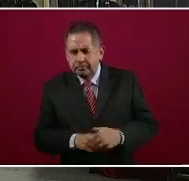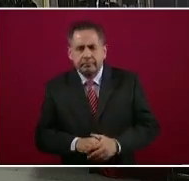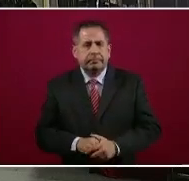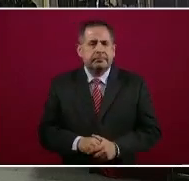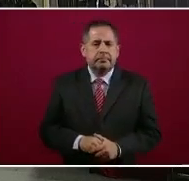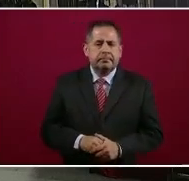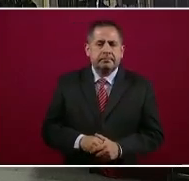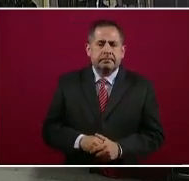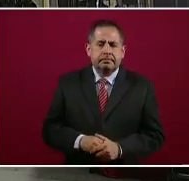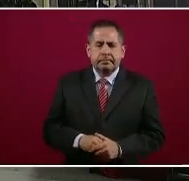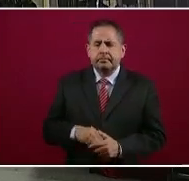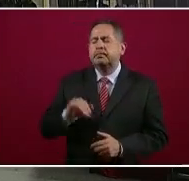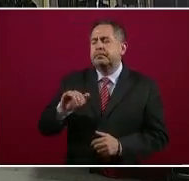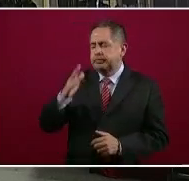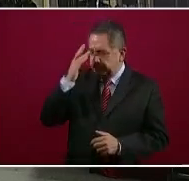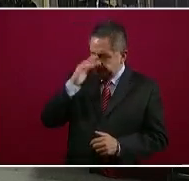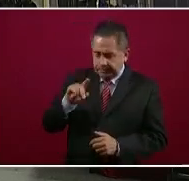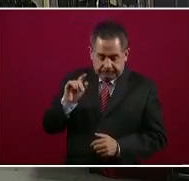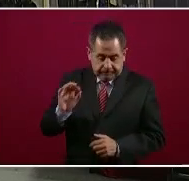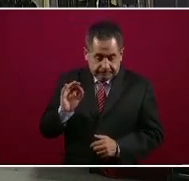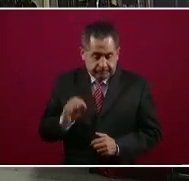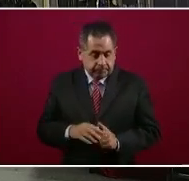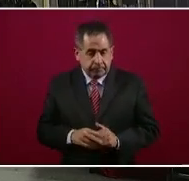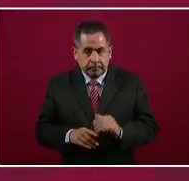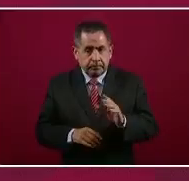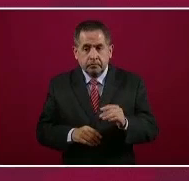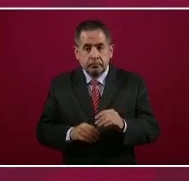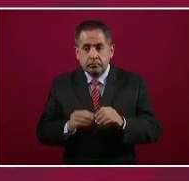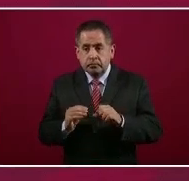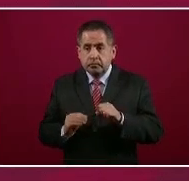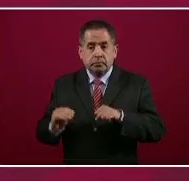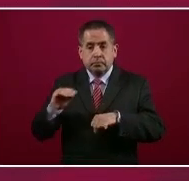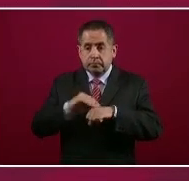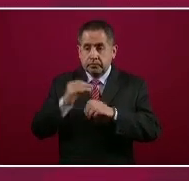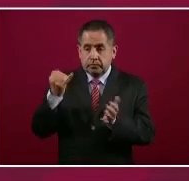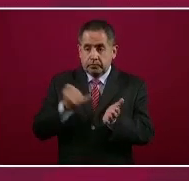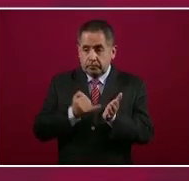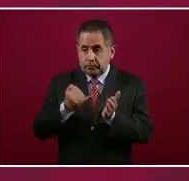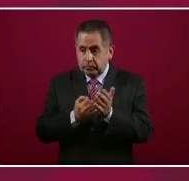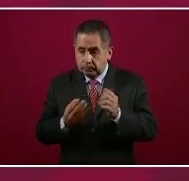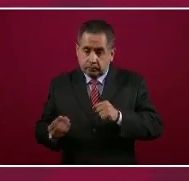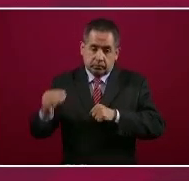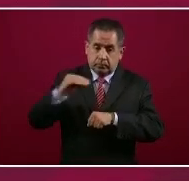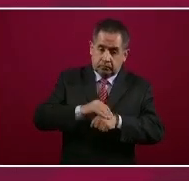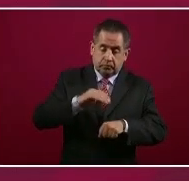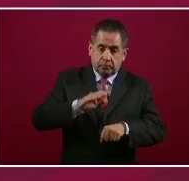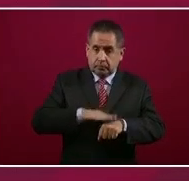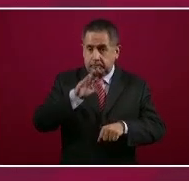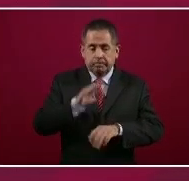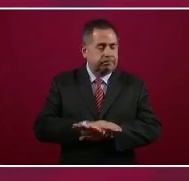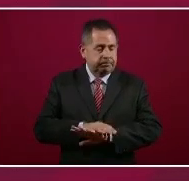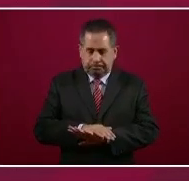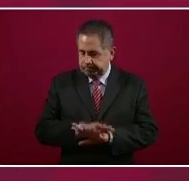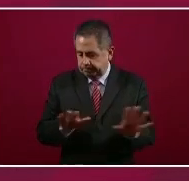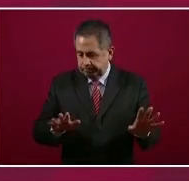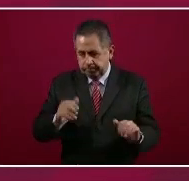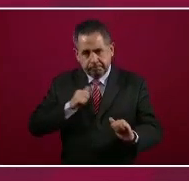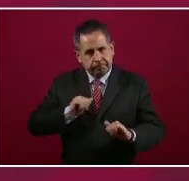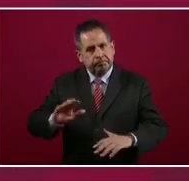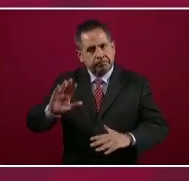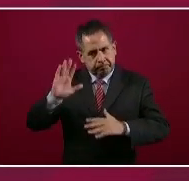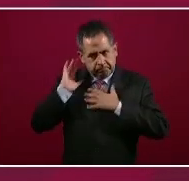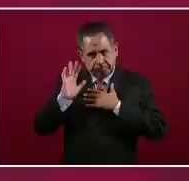si este no vamos a aumentar impuestos en términos reales es el compromiso